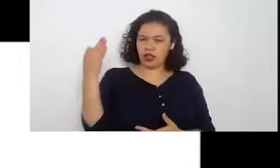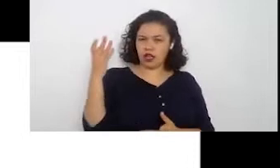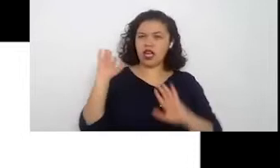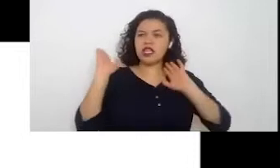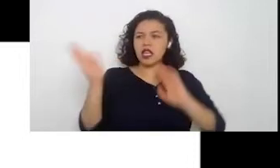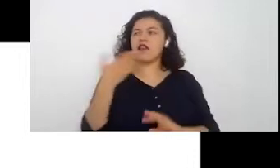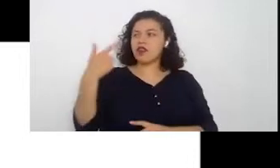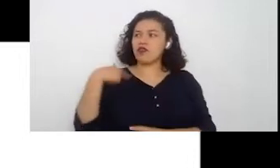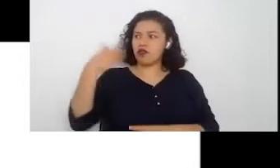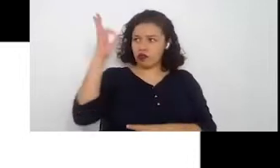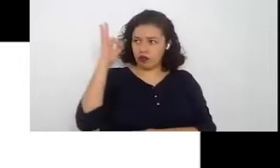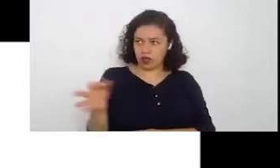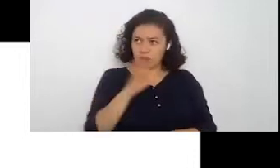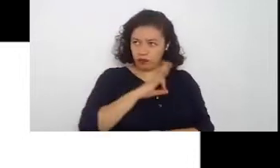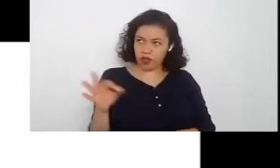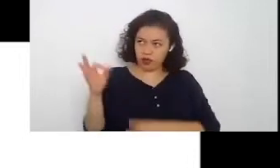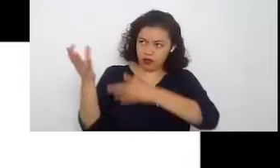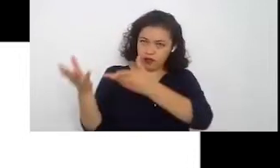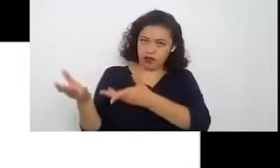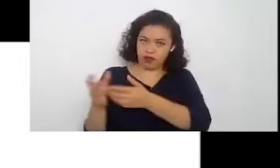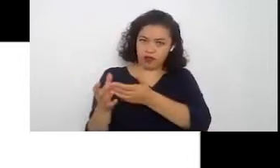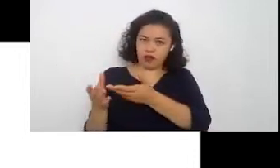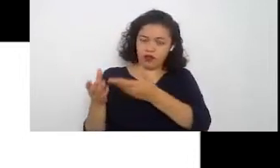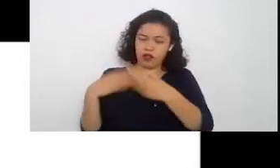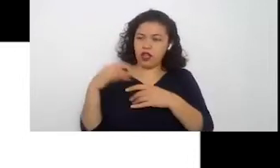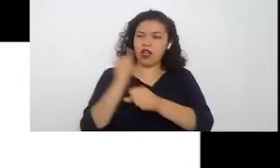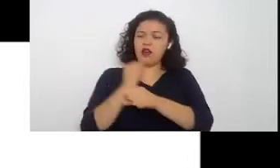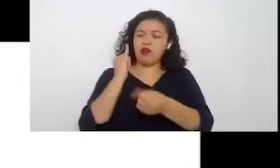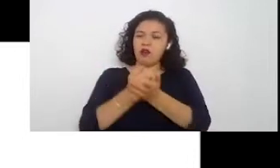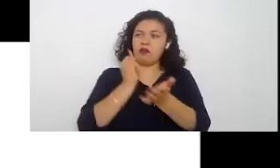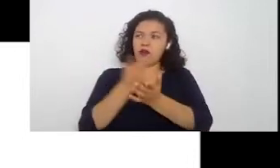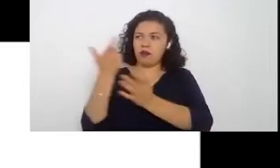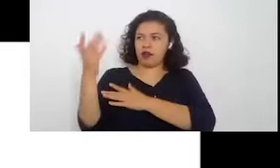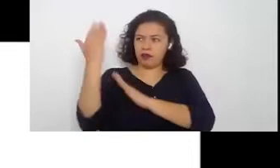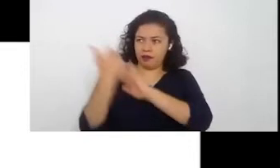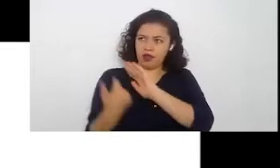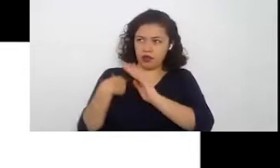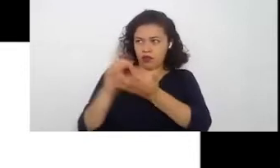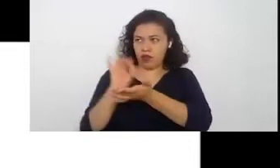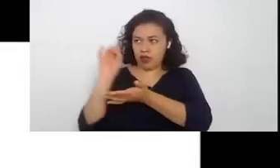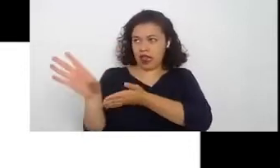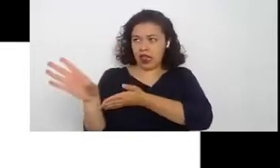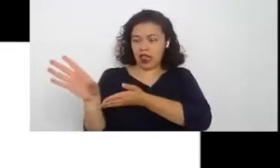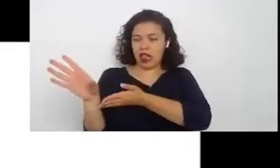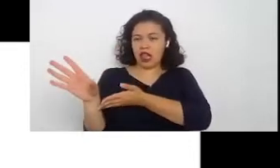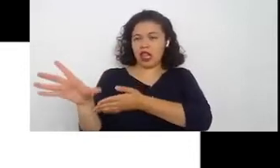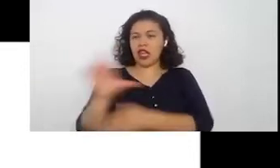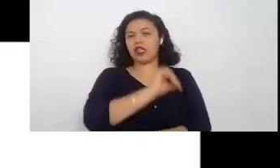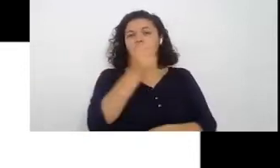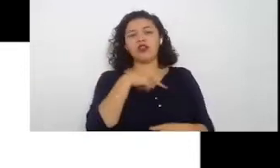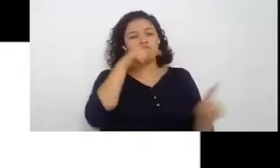eh, autorizados para emitir deducibles de impuestos y otra muy diferente, su objeto